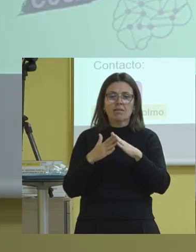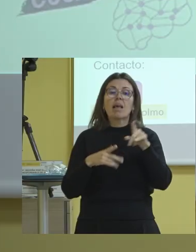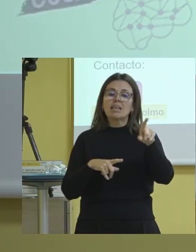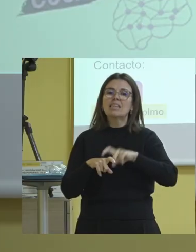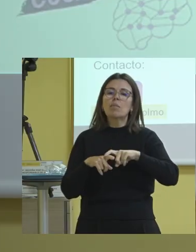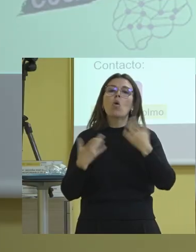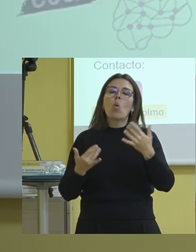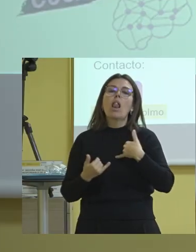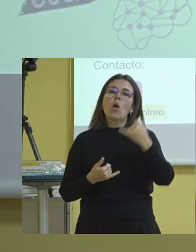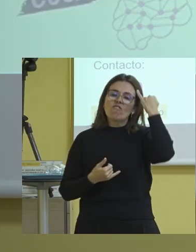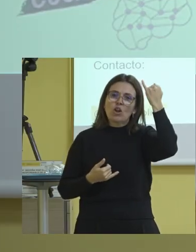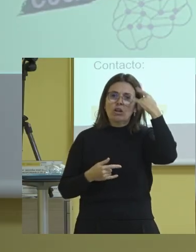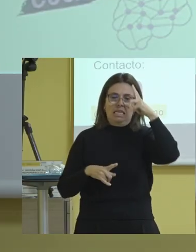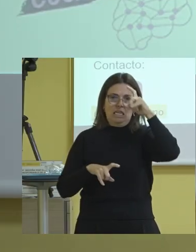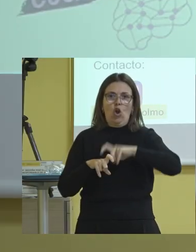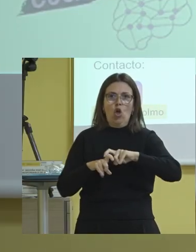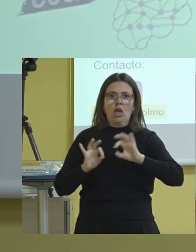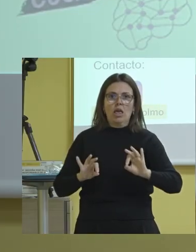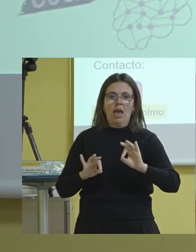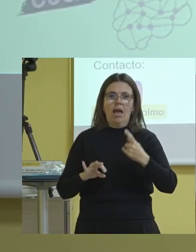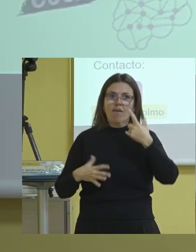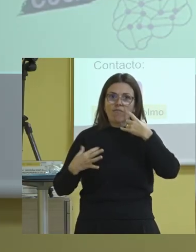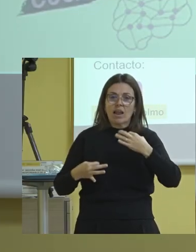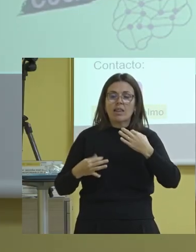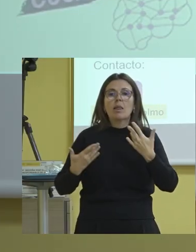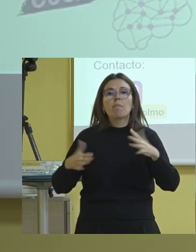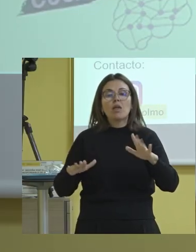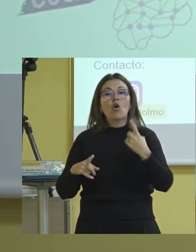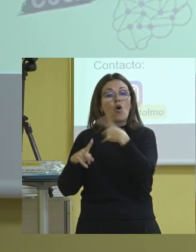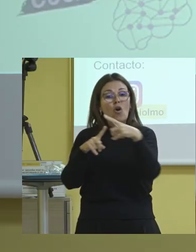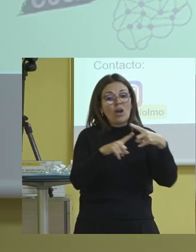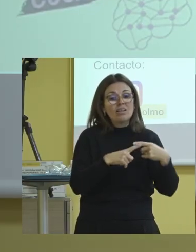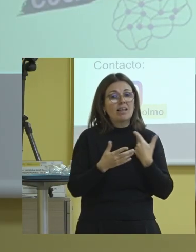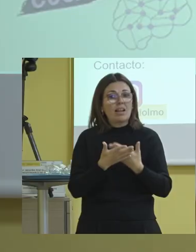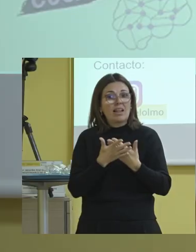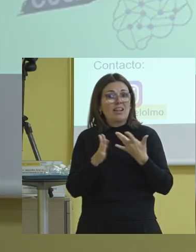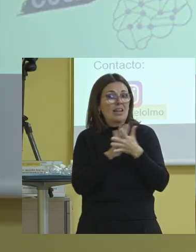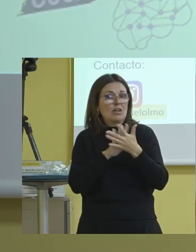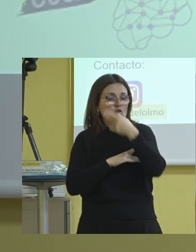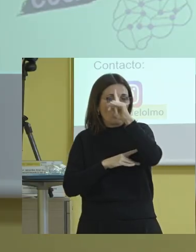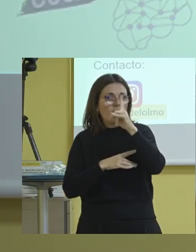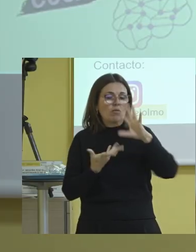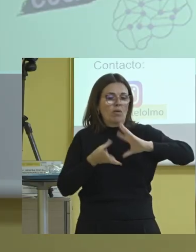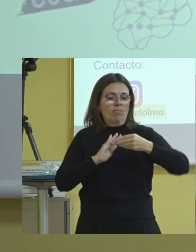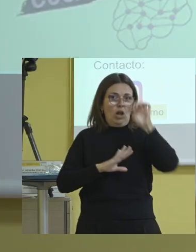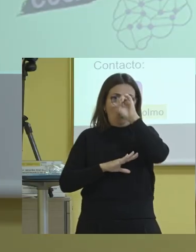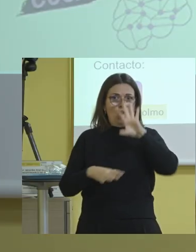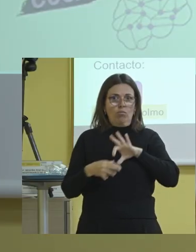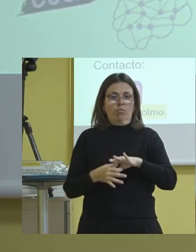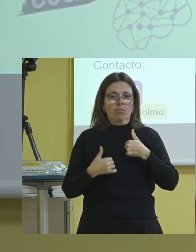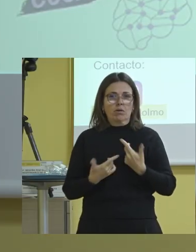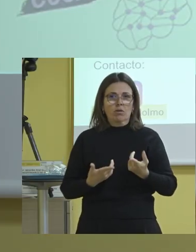de corriente de la psicología que es veraz, pero que se salta ciertos elementos que no sabe explicar y los cuadra a lo que piensa. Que no